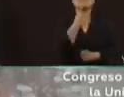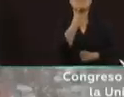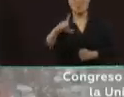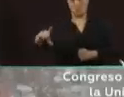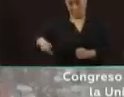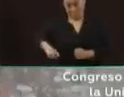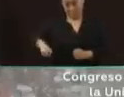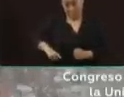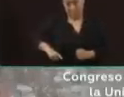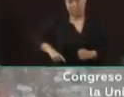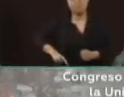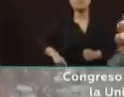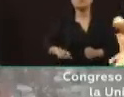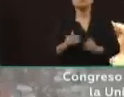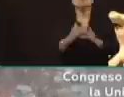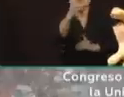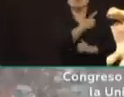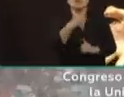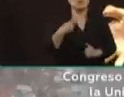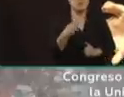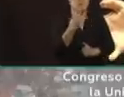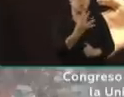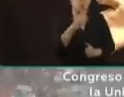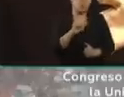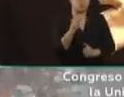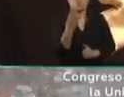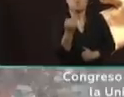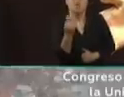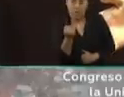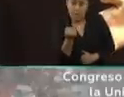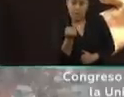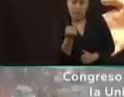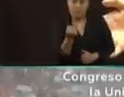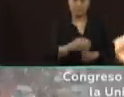Manuel López Obrador, 4.9.